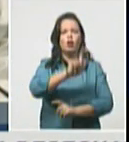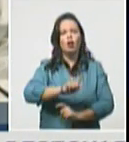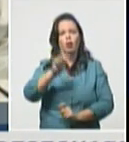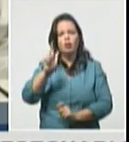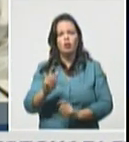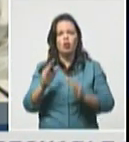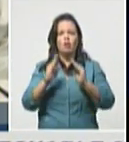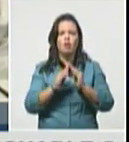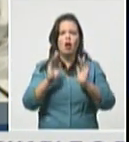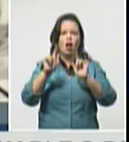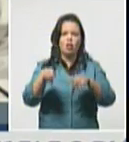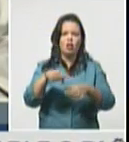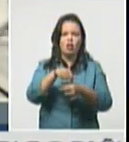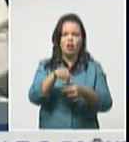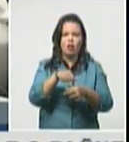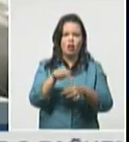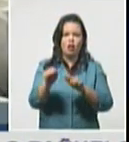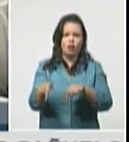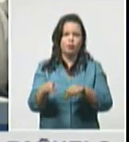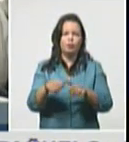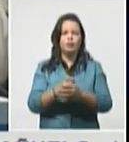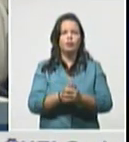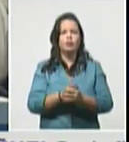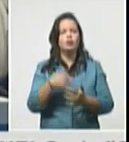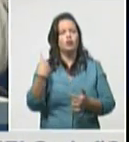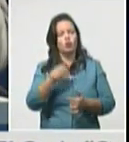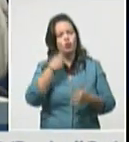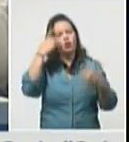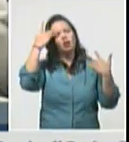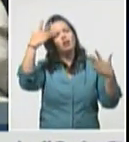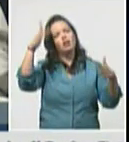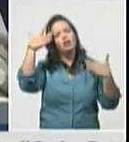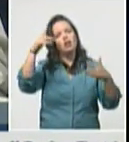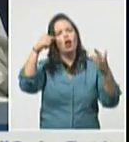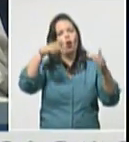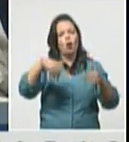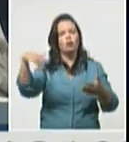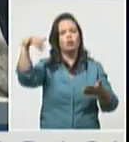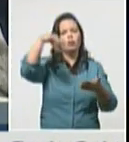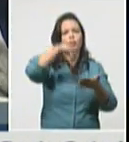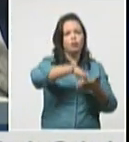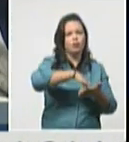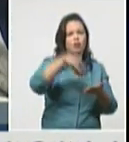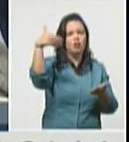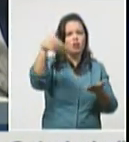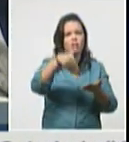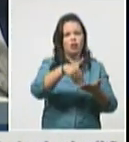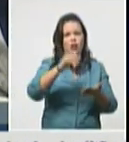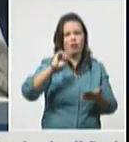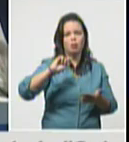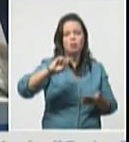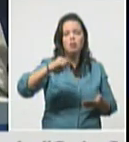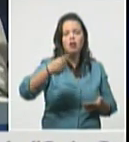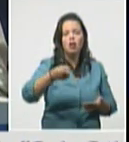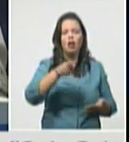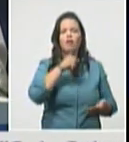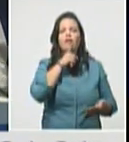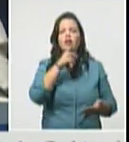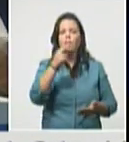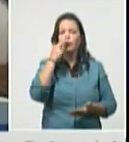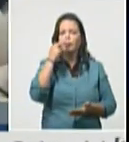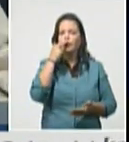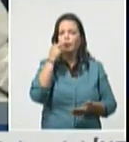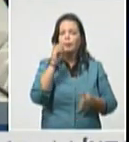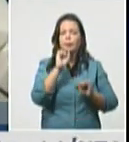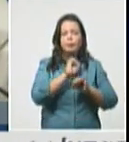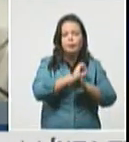la satisfacción vamos a recibirlo en el día de hoy, prácticamente amanecer mañana viernes. De esta forma nosotros